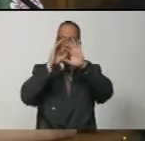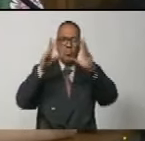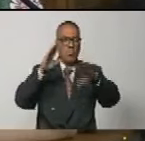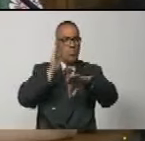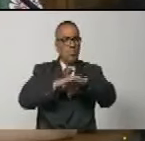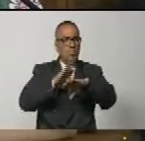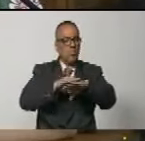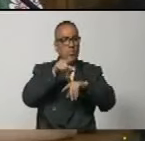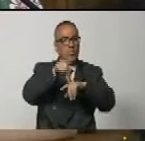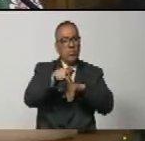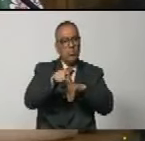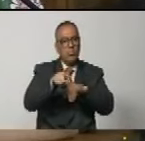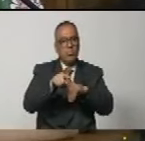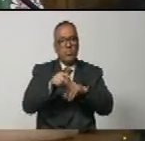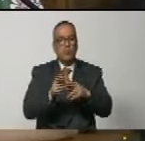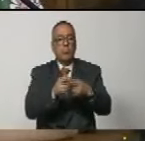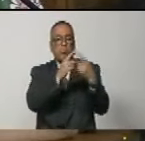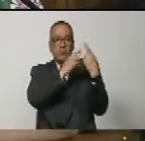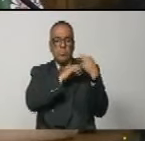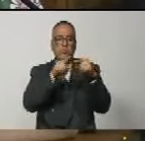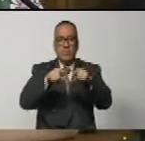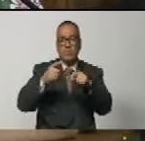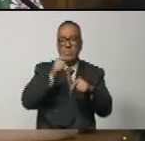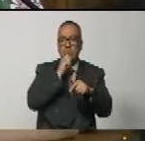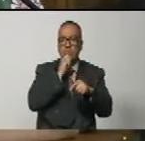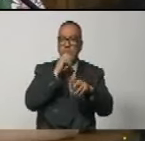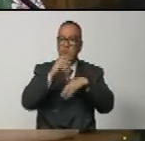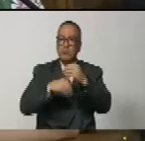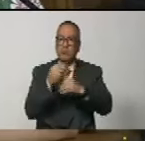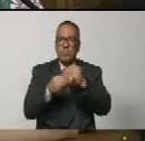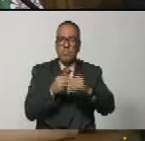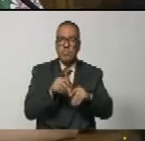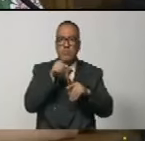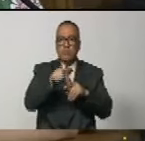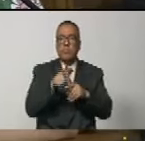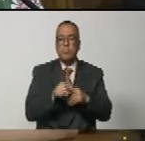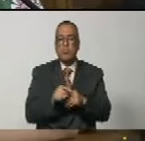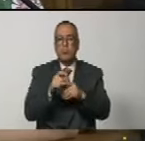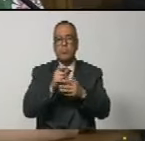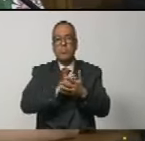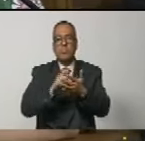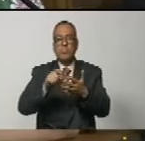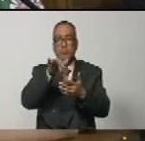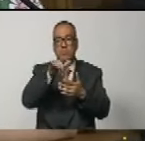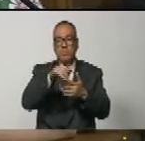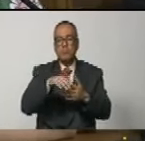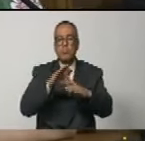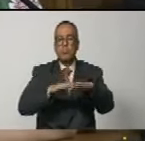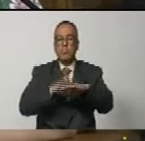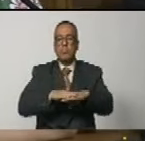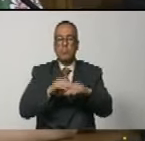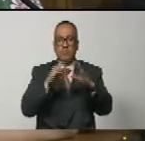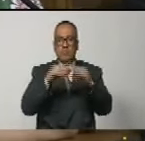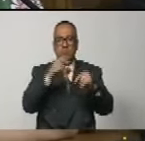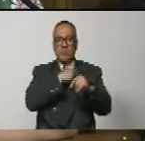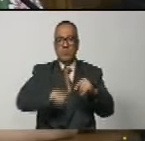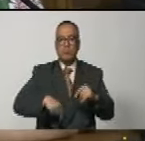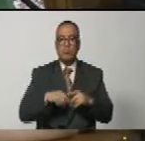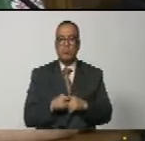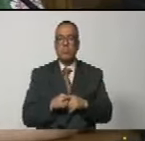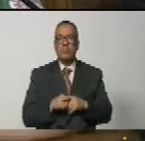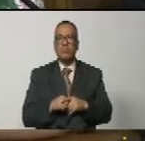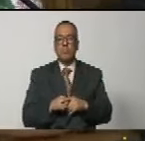hechos imputados y las responsabilidades que pudieran desprenderse de la constatación de los mismos hechos. Es todo, ciudadano